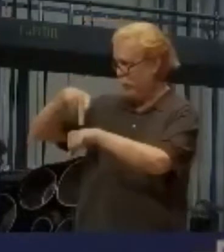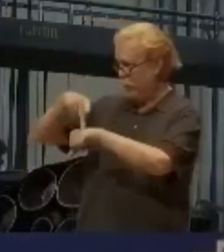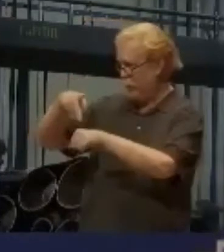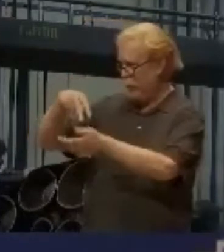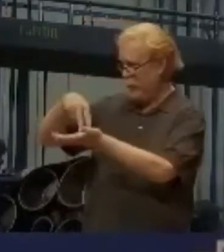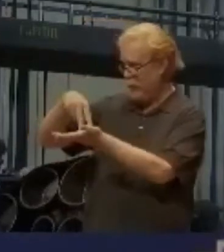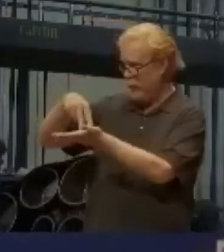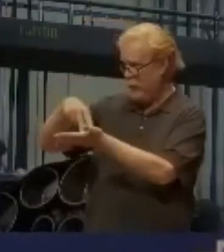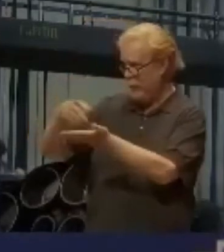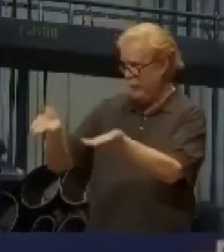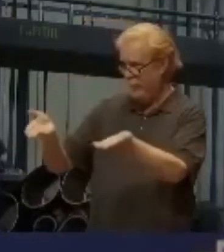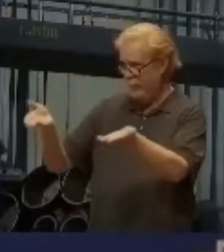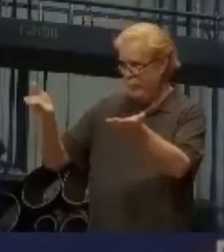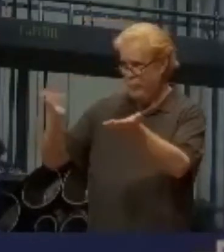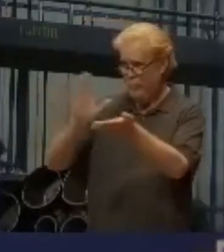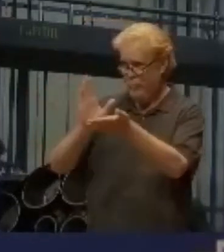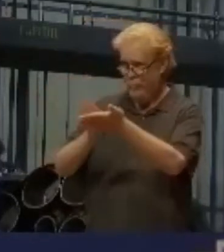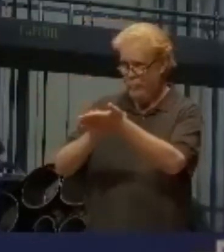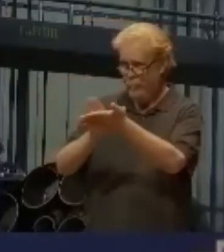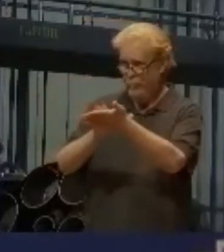representados. Pueden ponerse de pie.